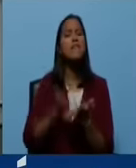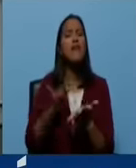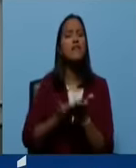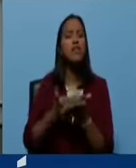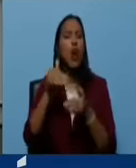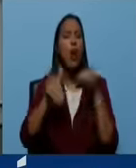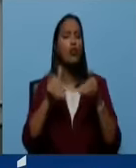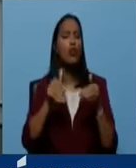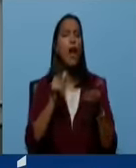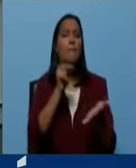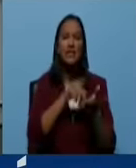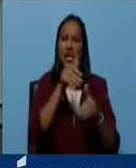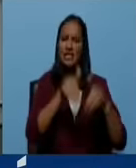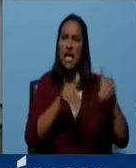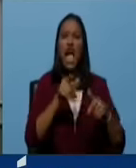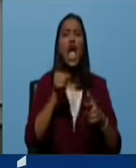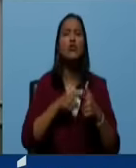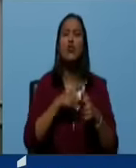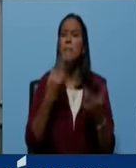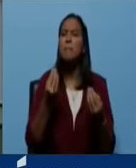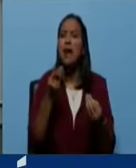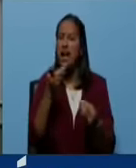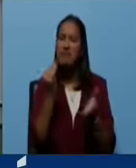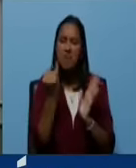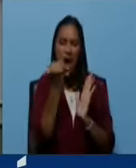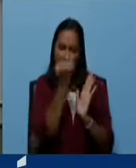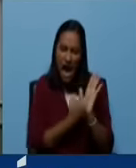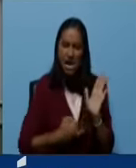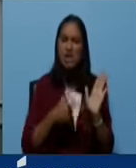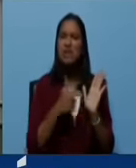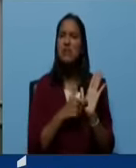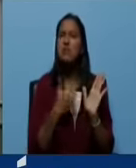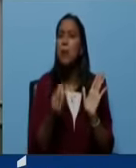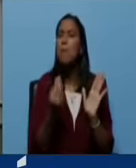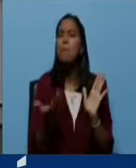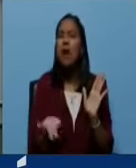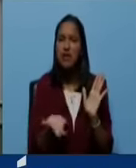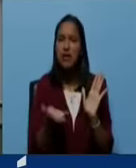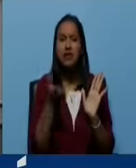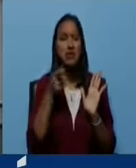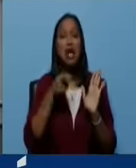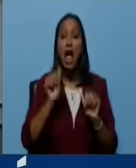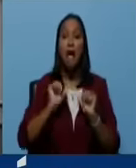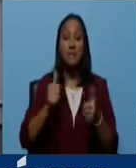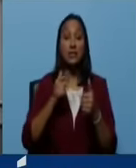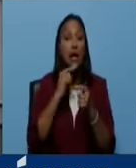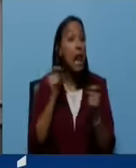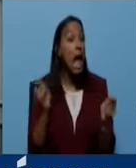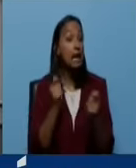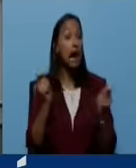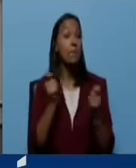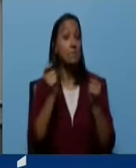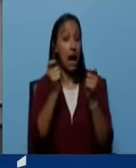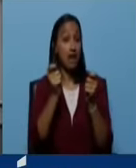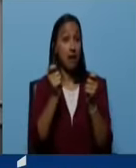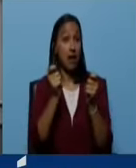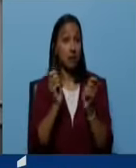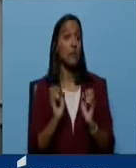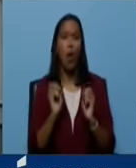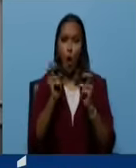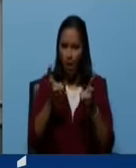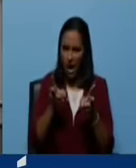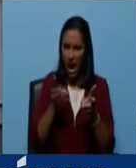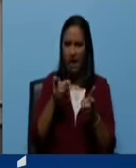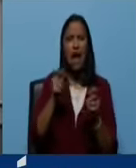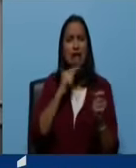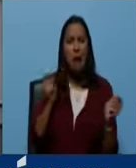electoral para que usted se inscriba y haga la campaña fantasmagórica que hizo. Ok, ese es su